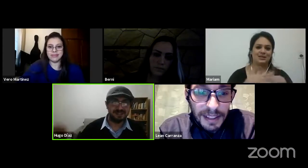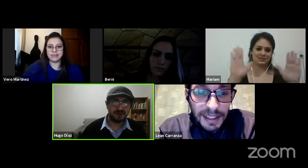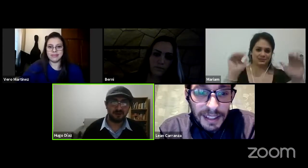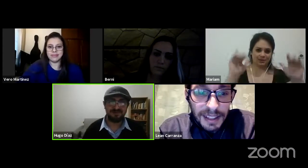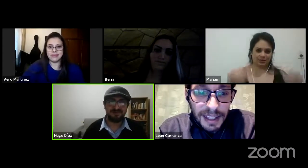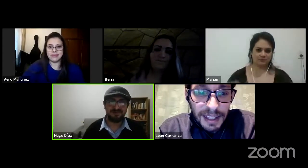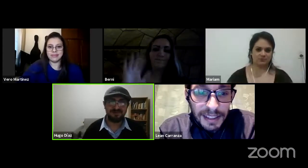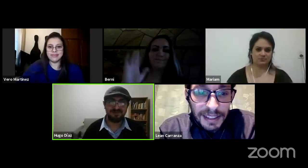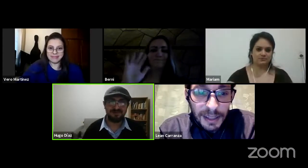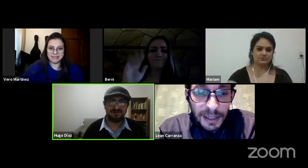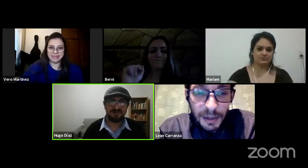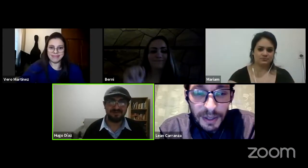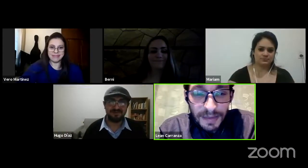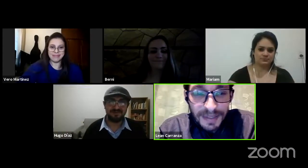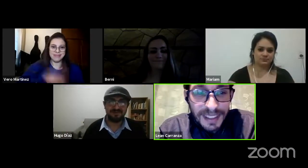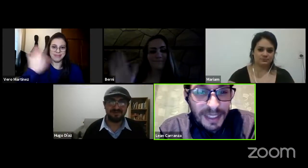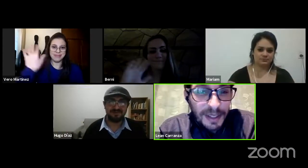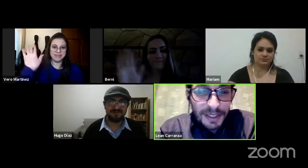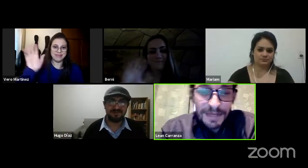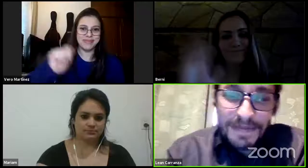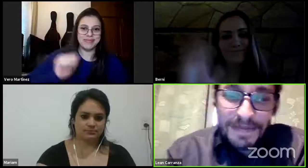del show chao